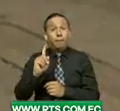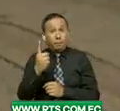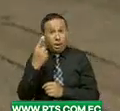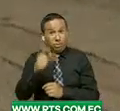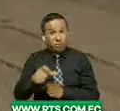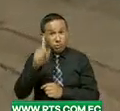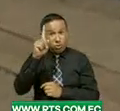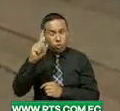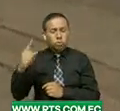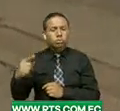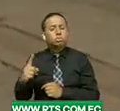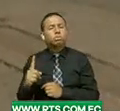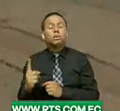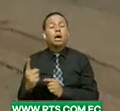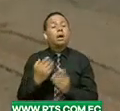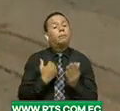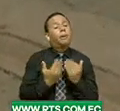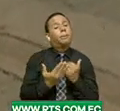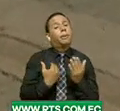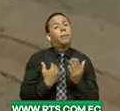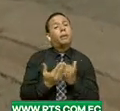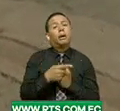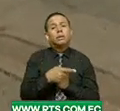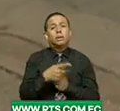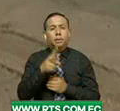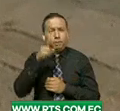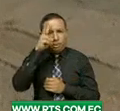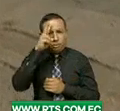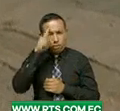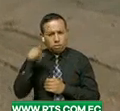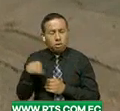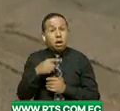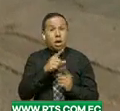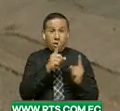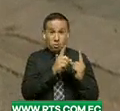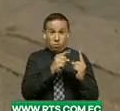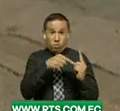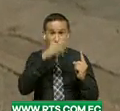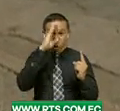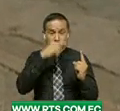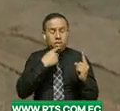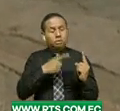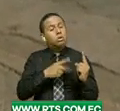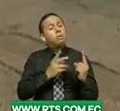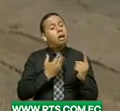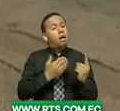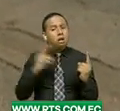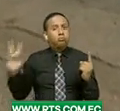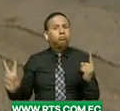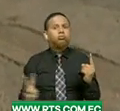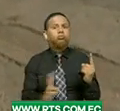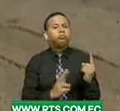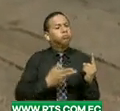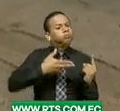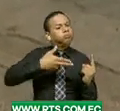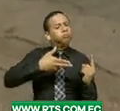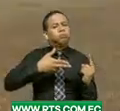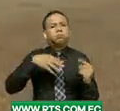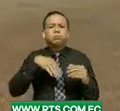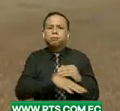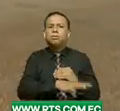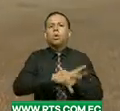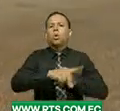uno, como a conversar con el guardia, y después vinieron los otros, que fueron los que ejecutaron el